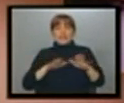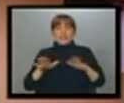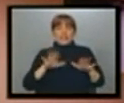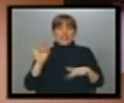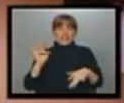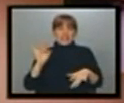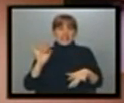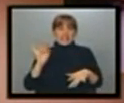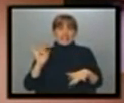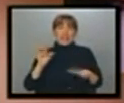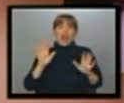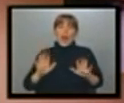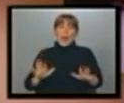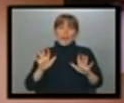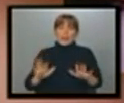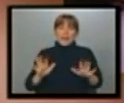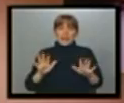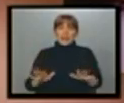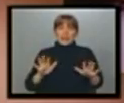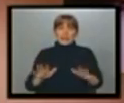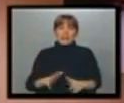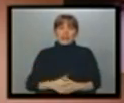¿eh?